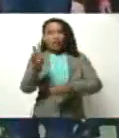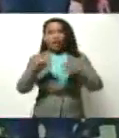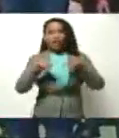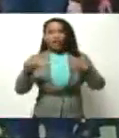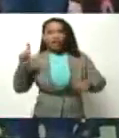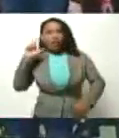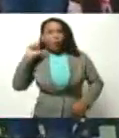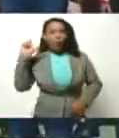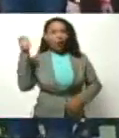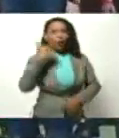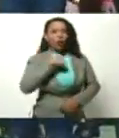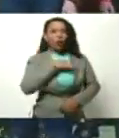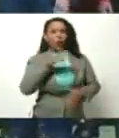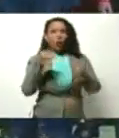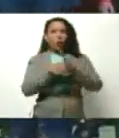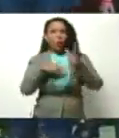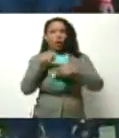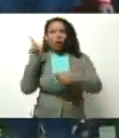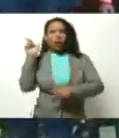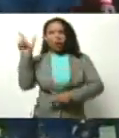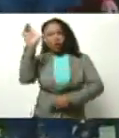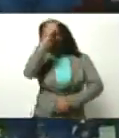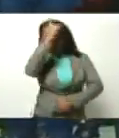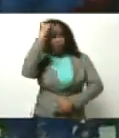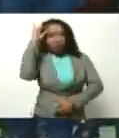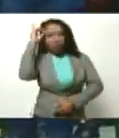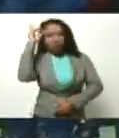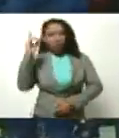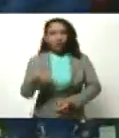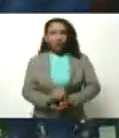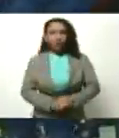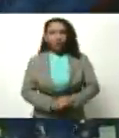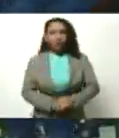guariqueña del nuestro partido diosdado cabello